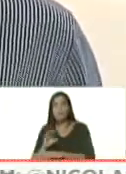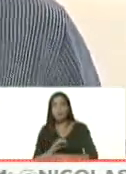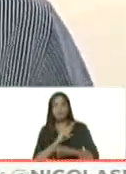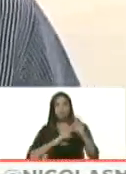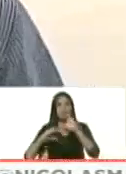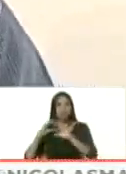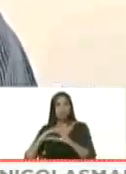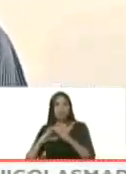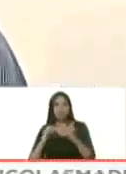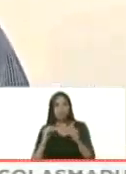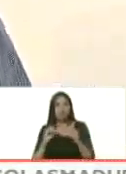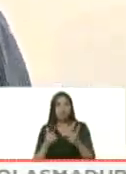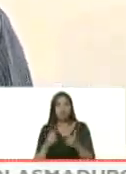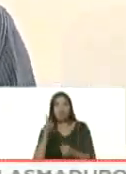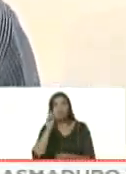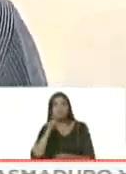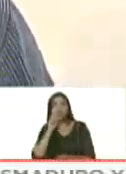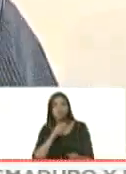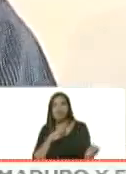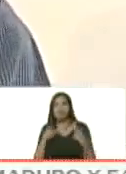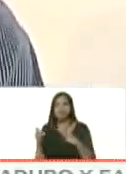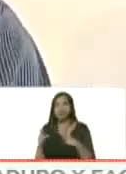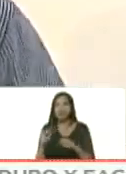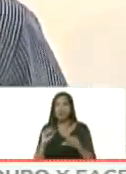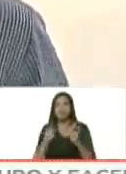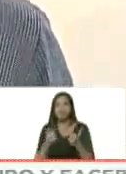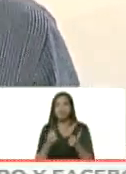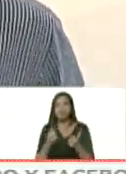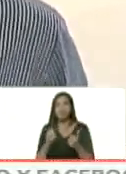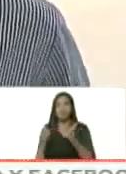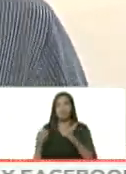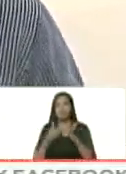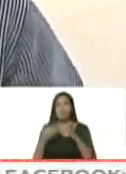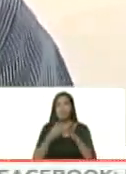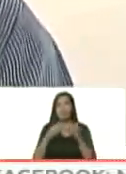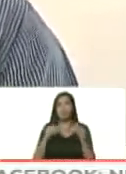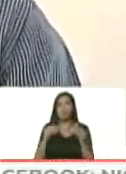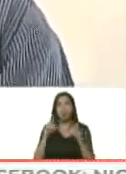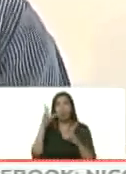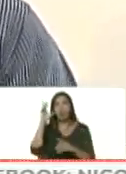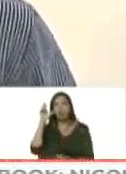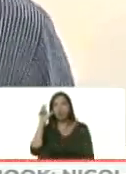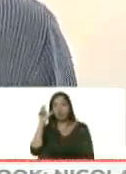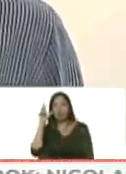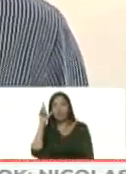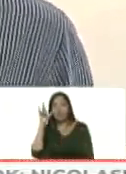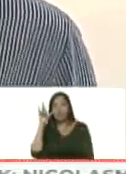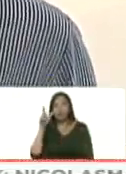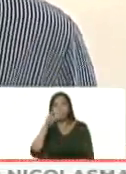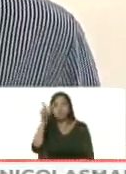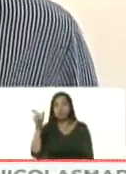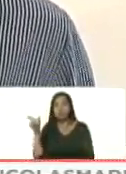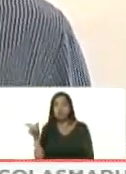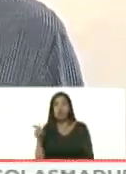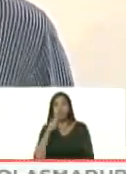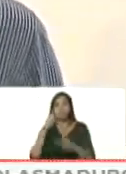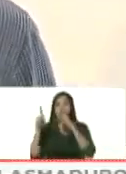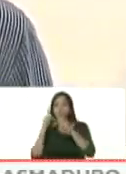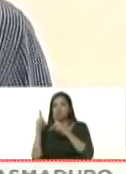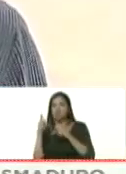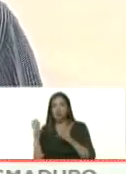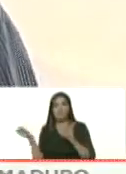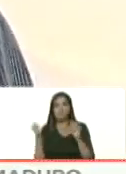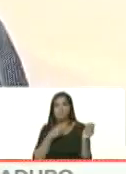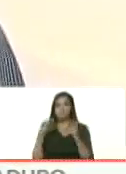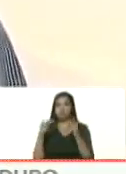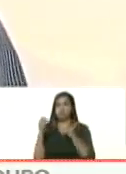comunicación, empiezan las mentiras en Twitter, empiezan los insultos por Instagram, empiezan los insultos de personeros políticos también por las redes